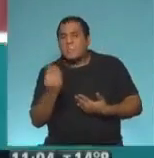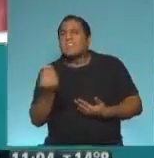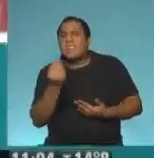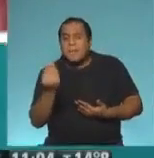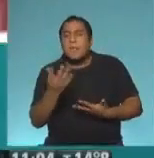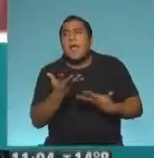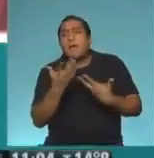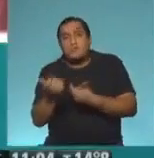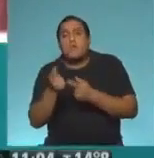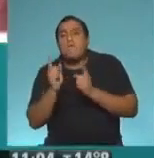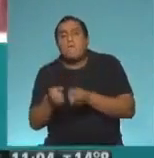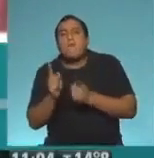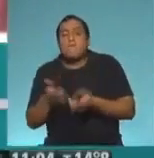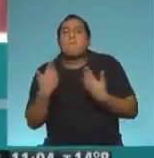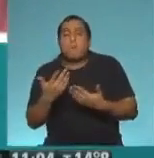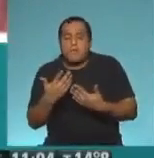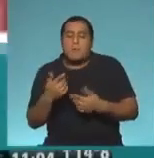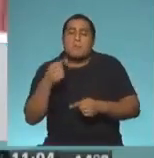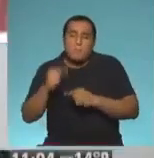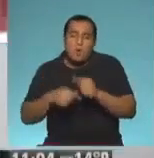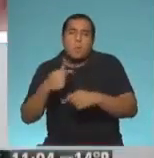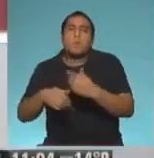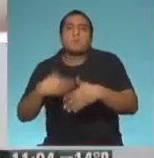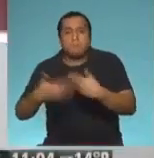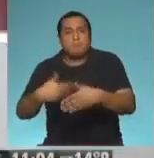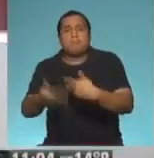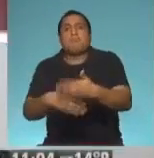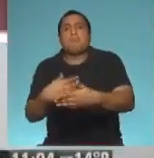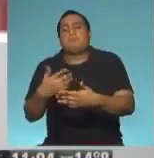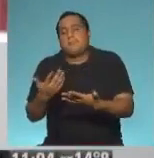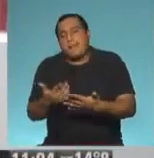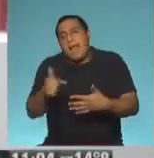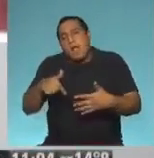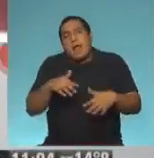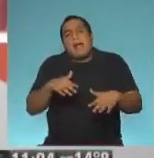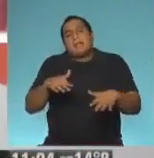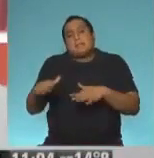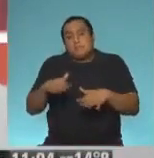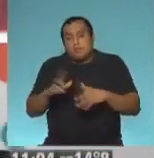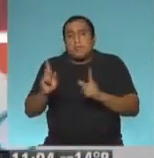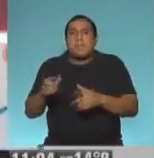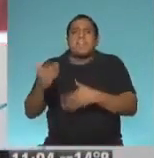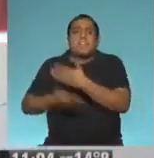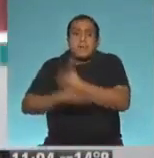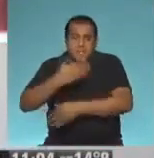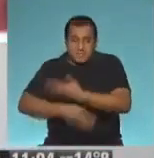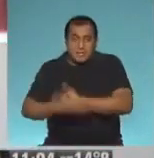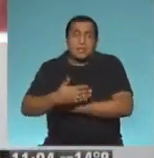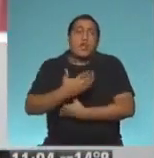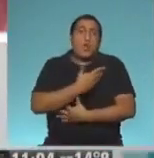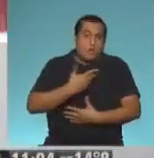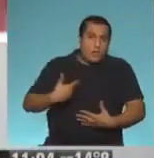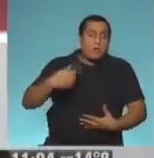esos apoyos se fueran brindando progresivamente dentro de la condición de la discapacidad. Eso fue permitido por el gobierno y